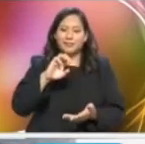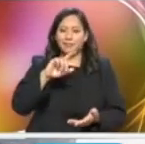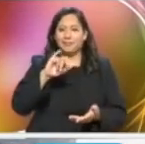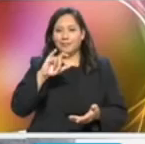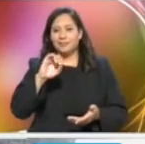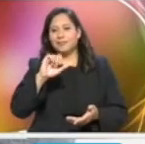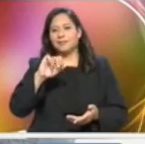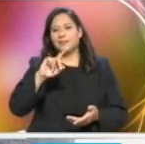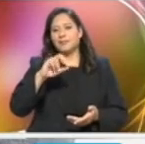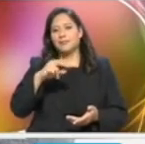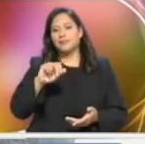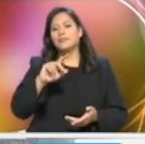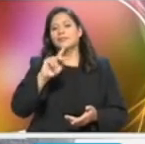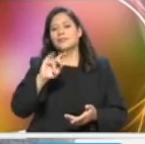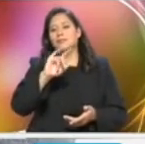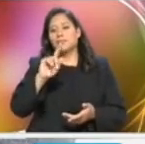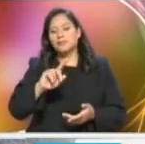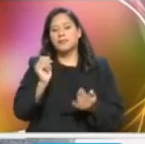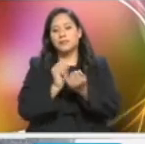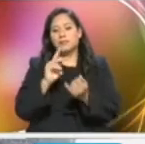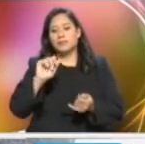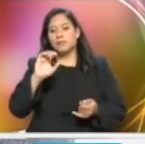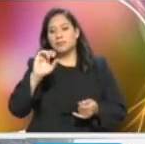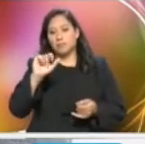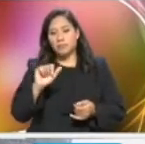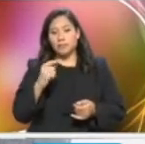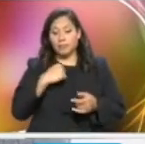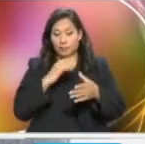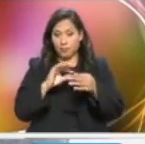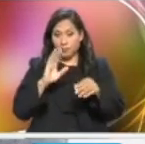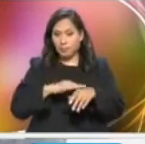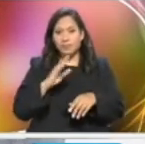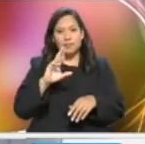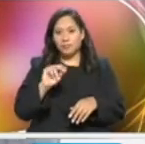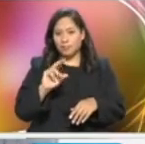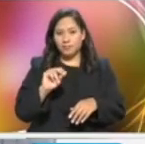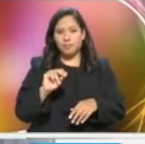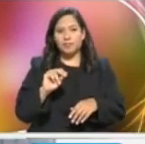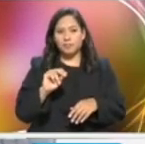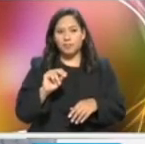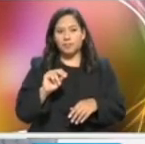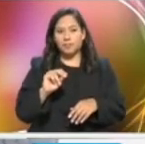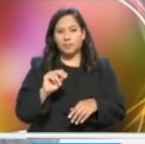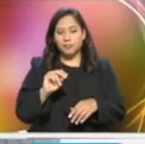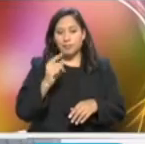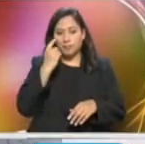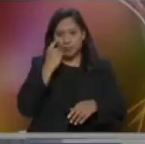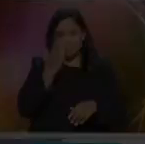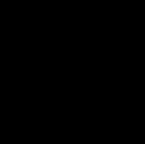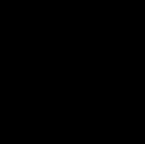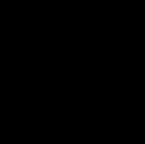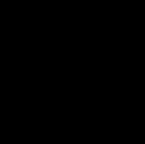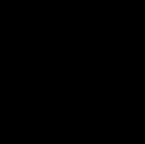Saldaña Pisu, nuestro colaborador, y Paola Curi. Pero yo no les voy a contar más, yo no les contaré más. Chequen esto.